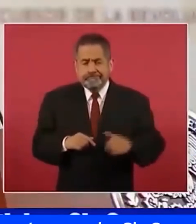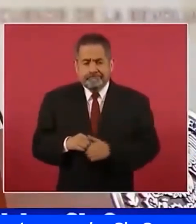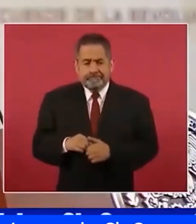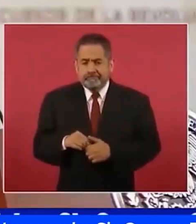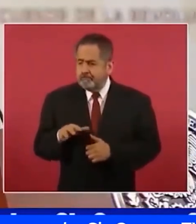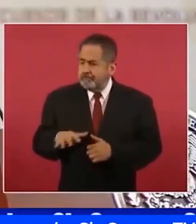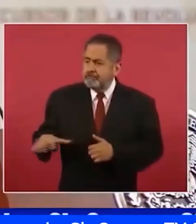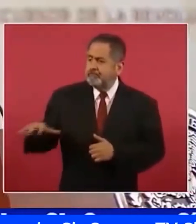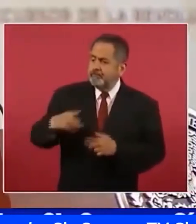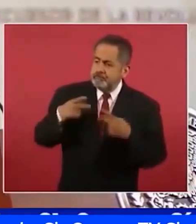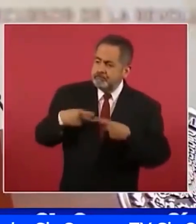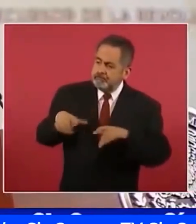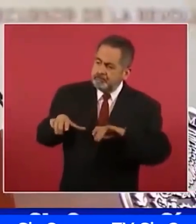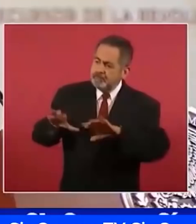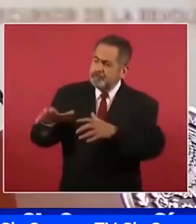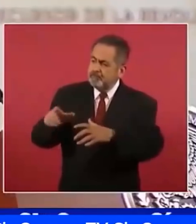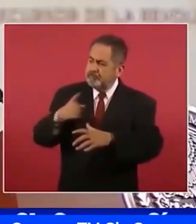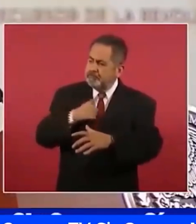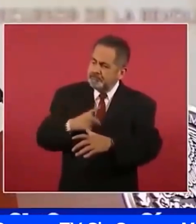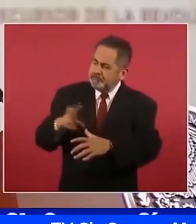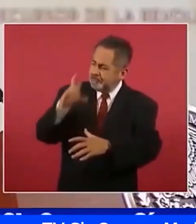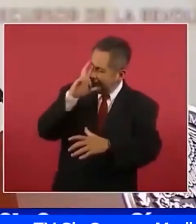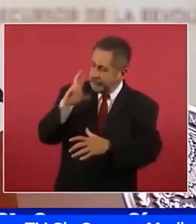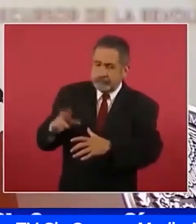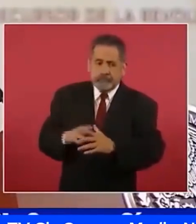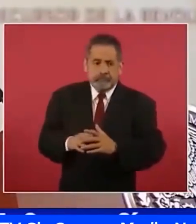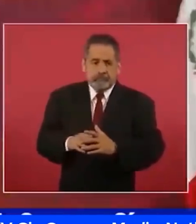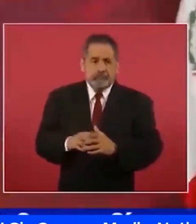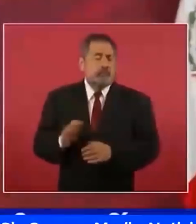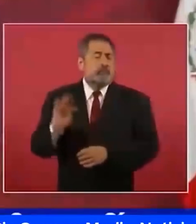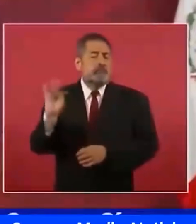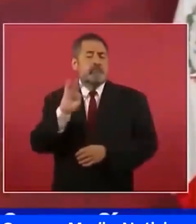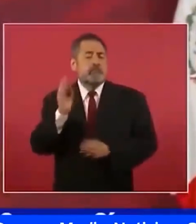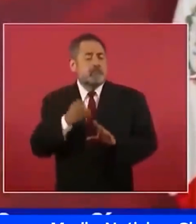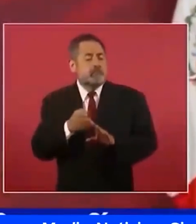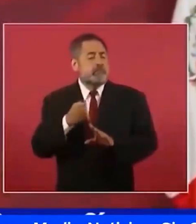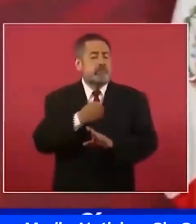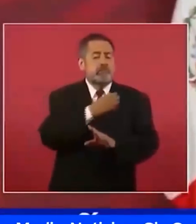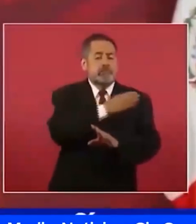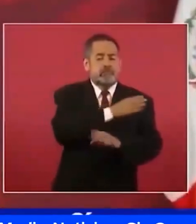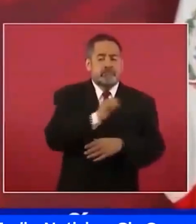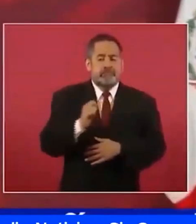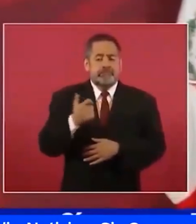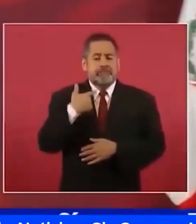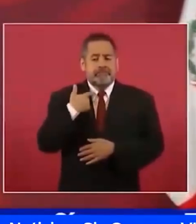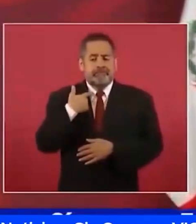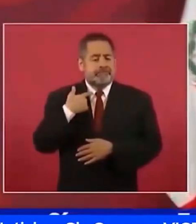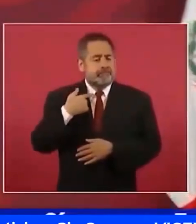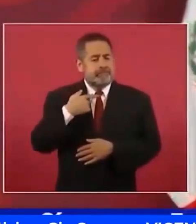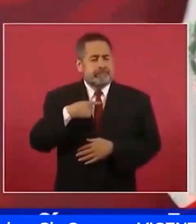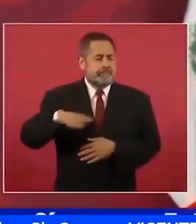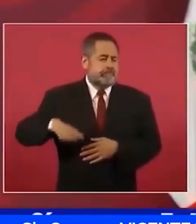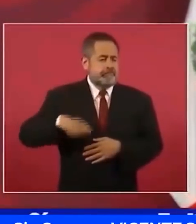a nuestro pueblo. A lo mejor otros gobernantes no llegaban